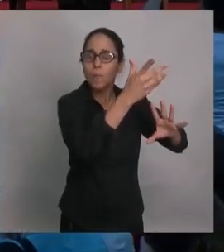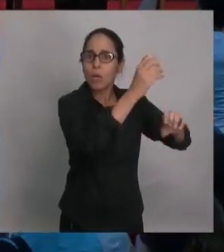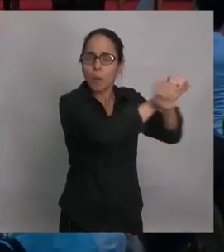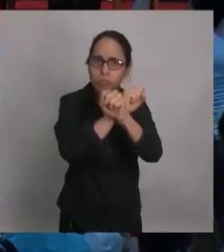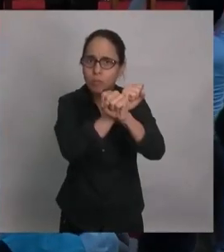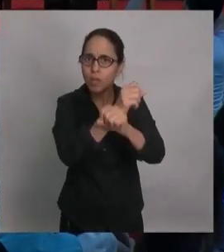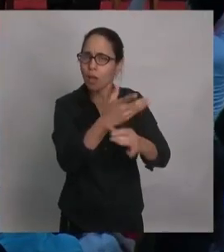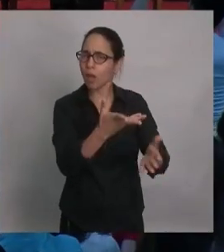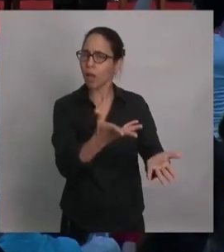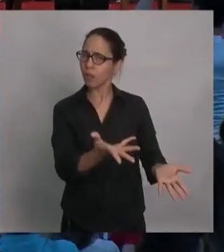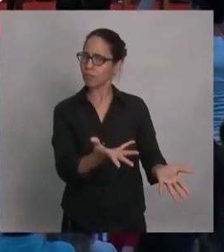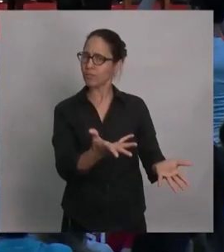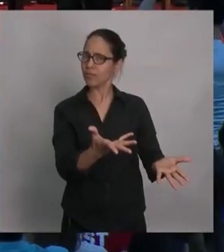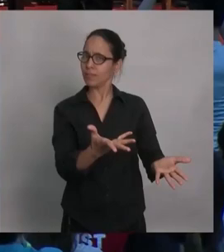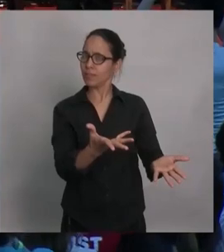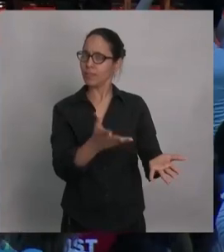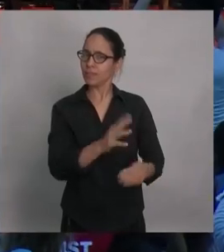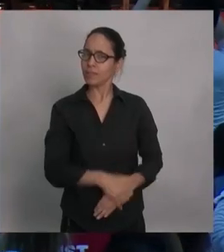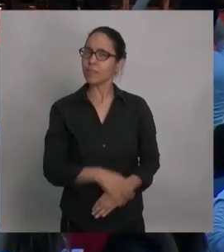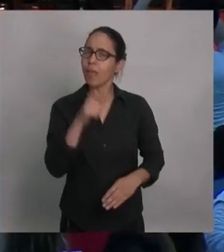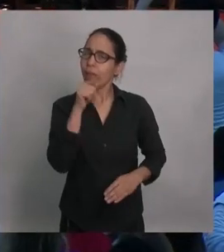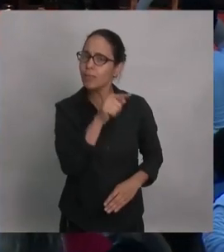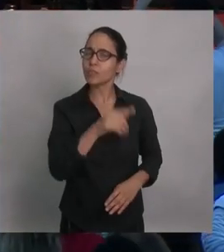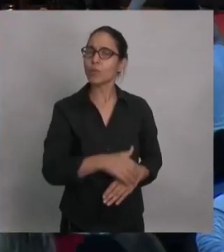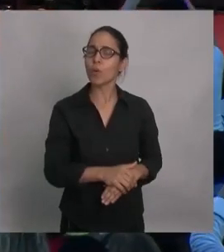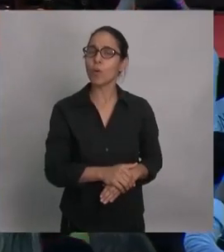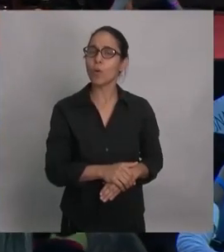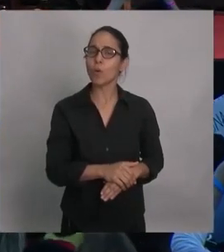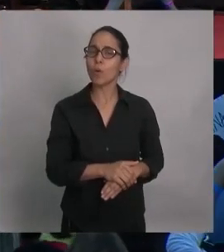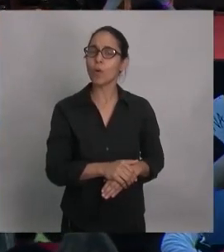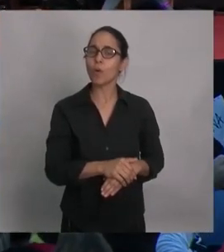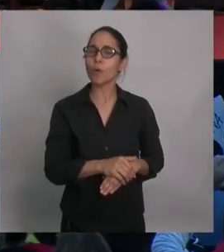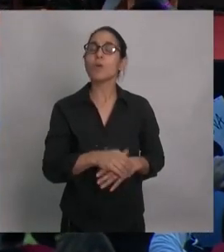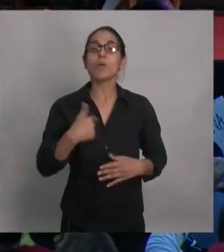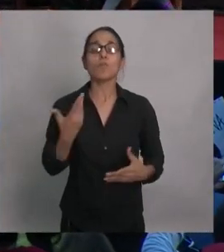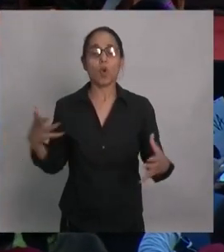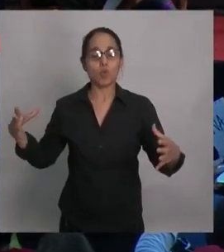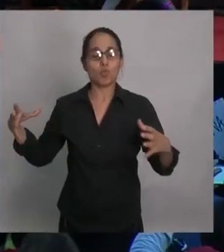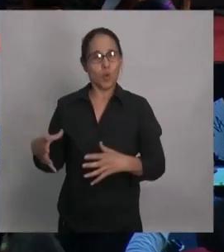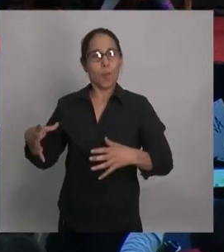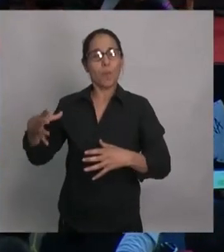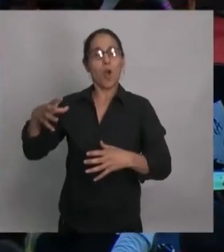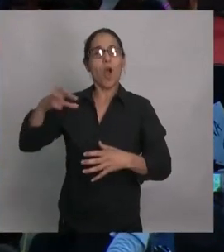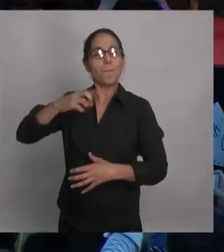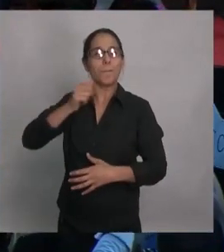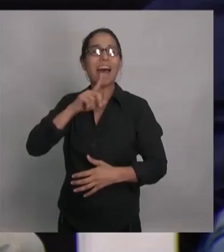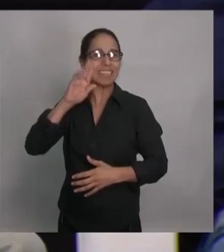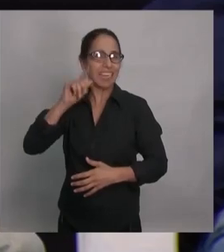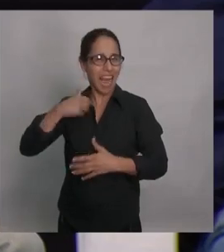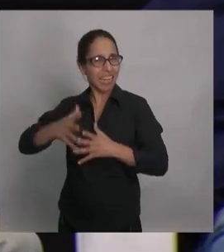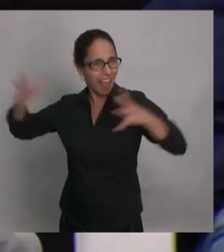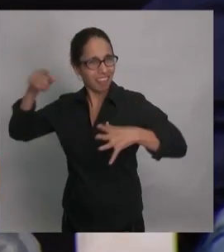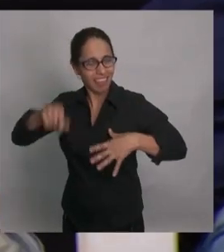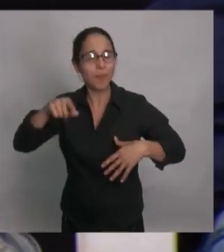Y eso es lo que un gran amigo de la Patria Grande, un gran hombre latinoamericano,